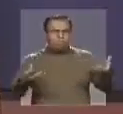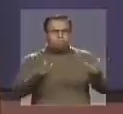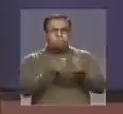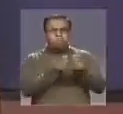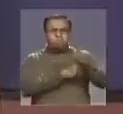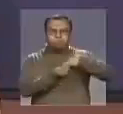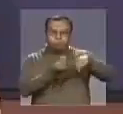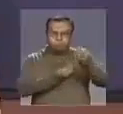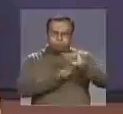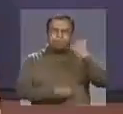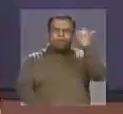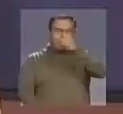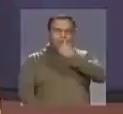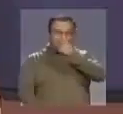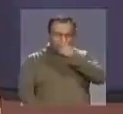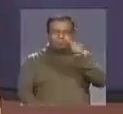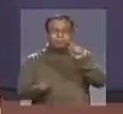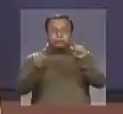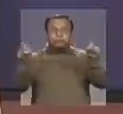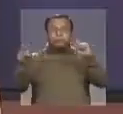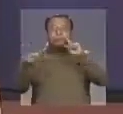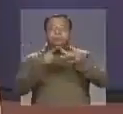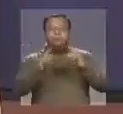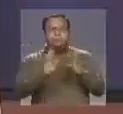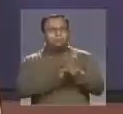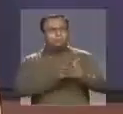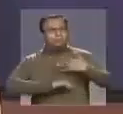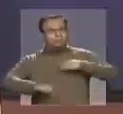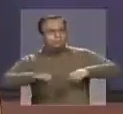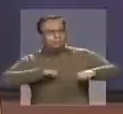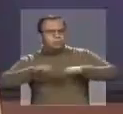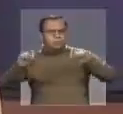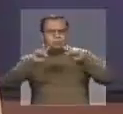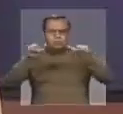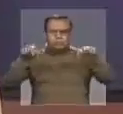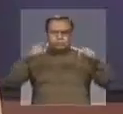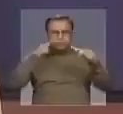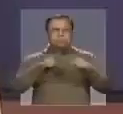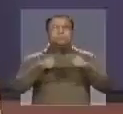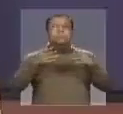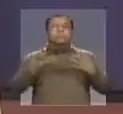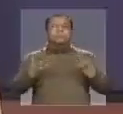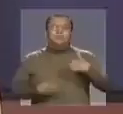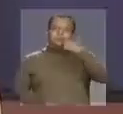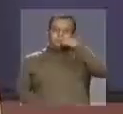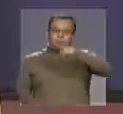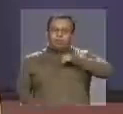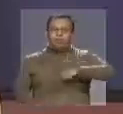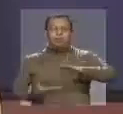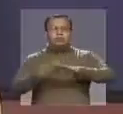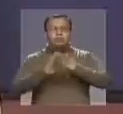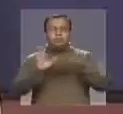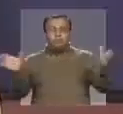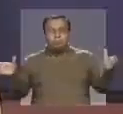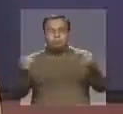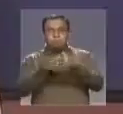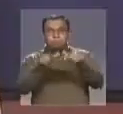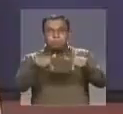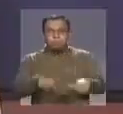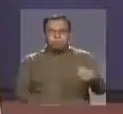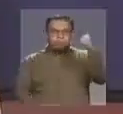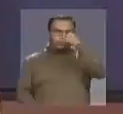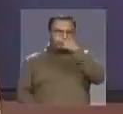afrodescendientes, en donde básicamente es una iniciativa colectiva en la que propendemos por los derechos de las comunidades afrodescendientes en